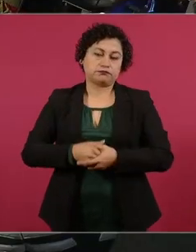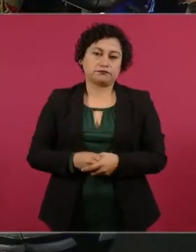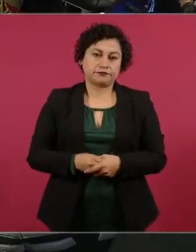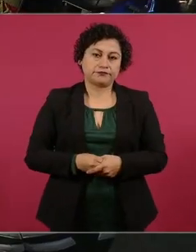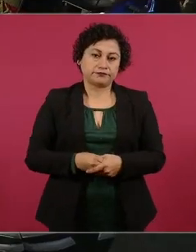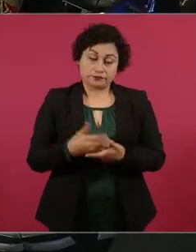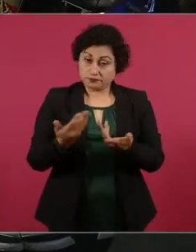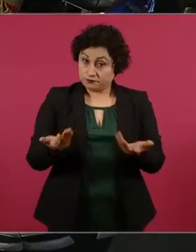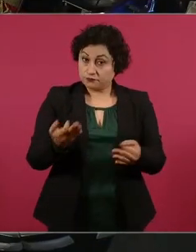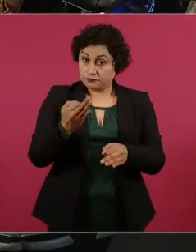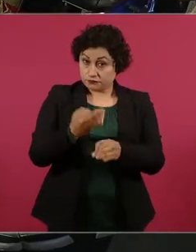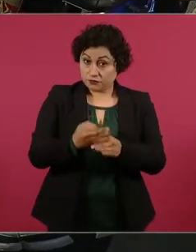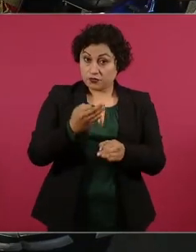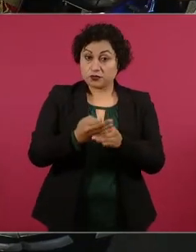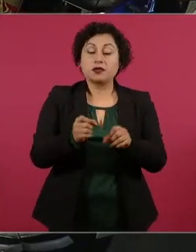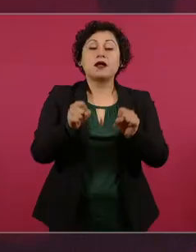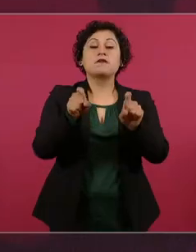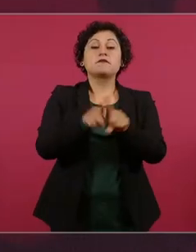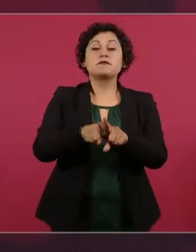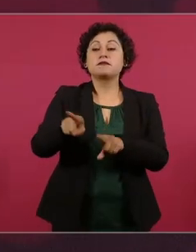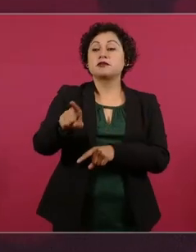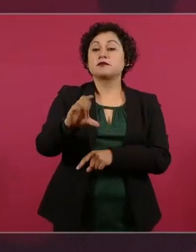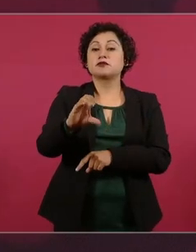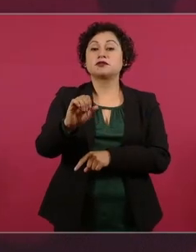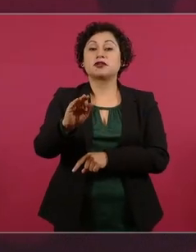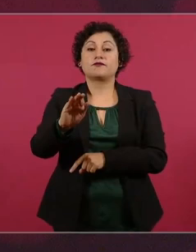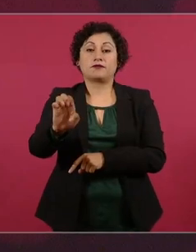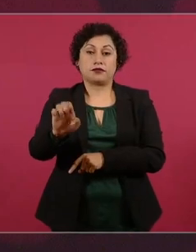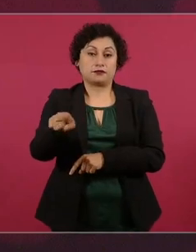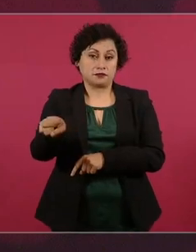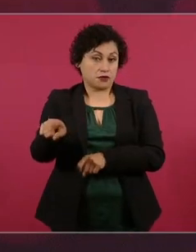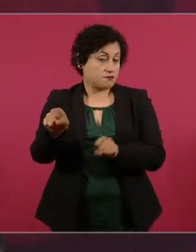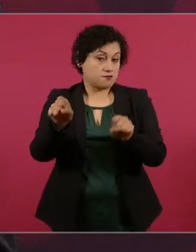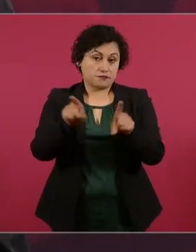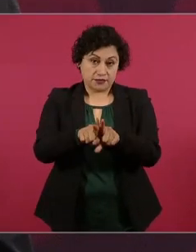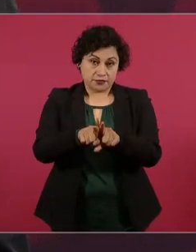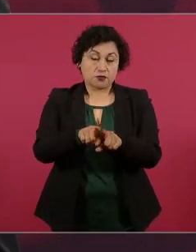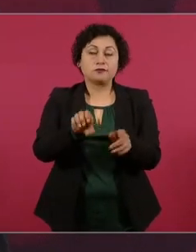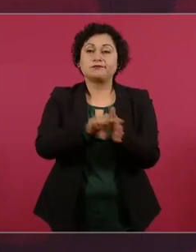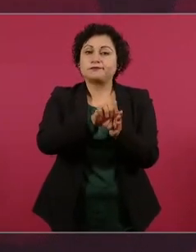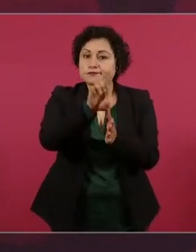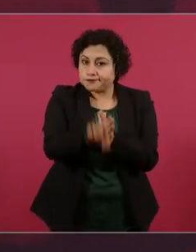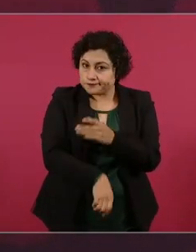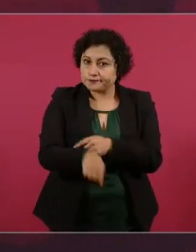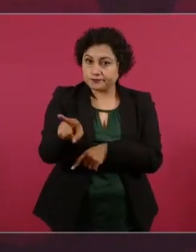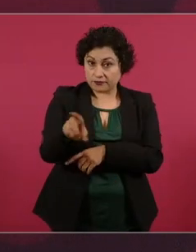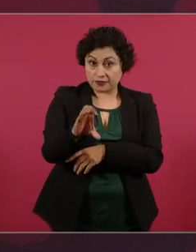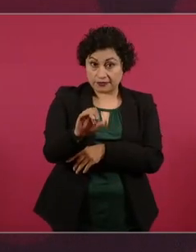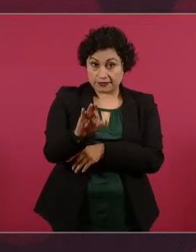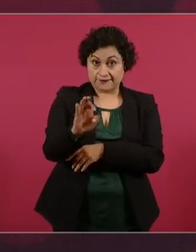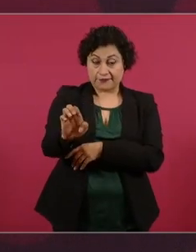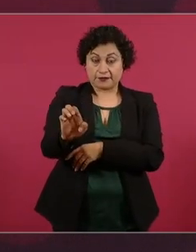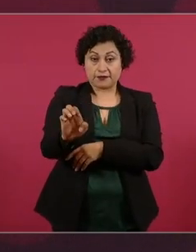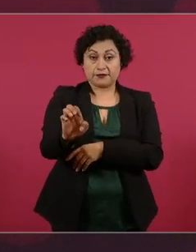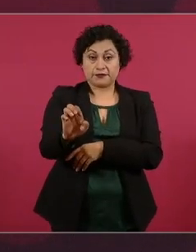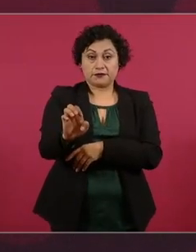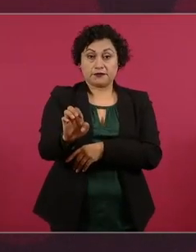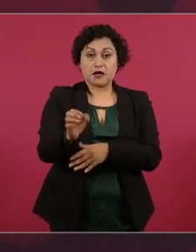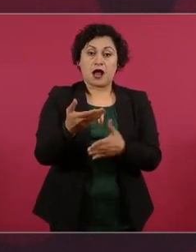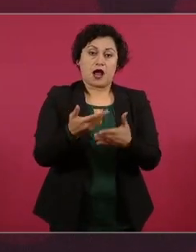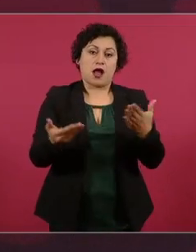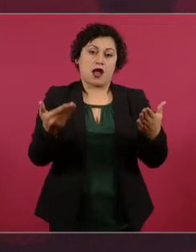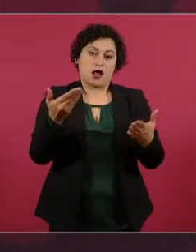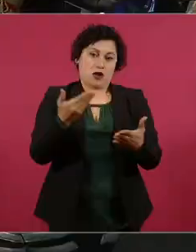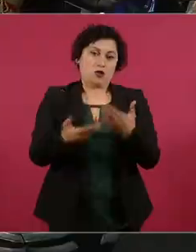Como lo estamos haciendo con la Comisión Federal de Electricidad, por ejemplo, a la Comisión Federal de Electricidad, ahora está